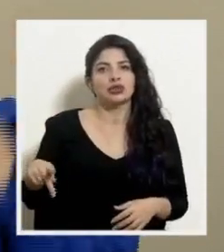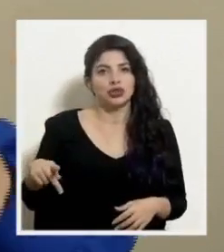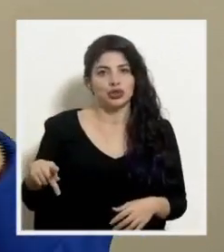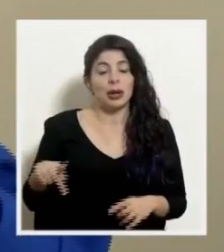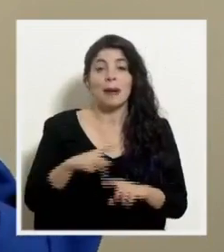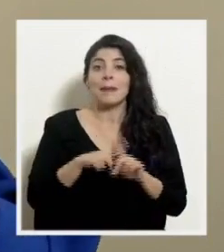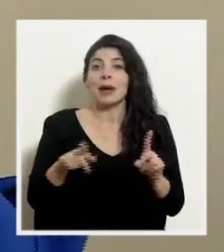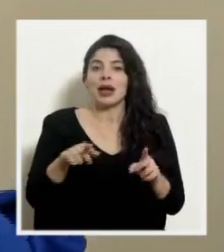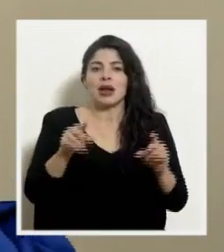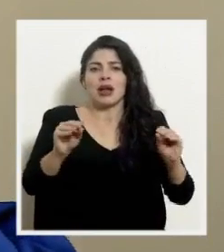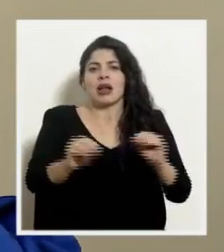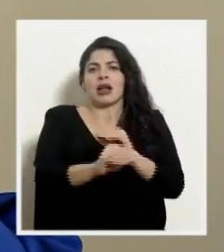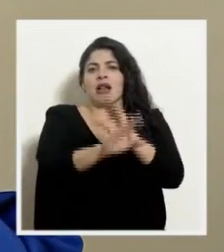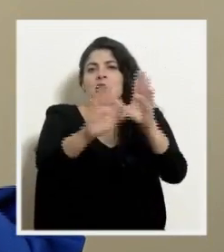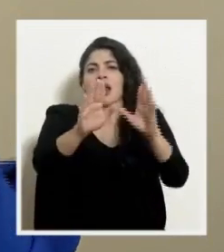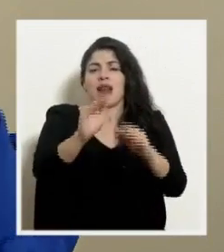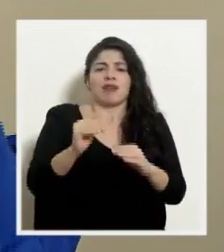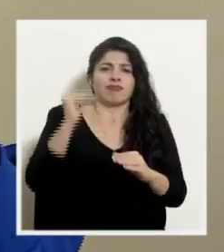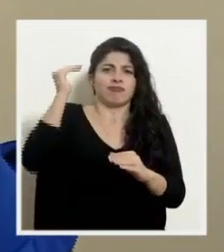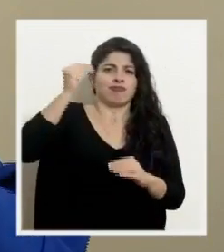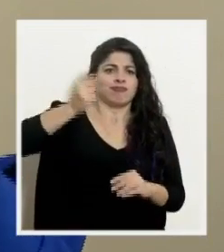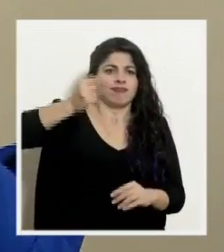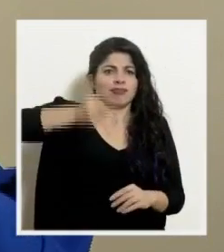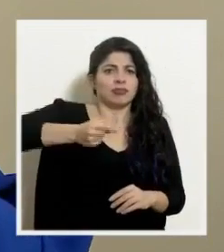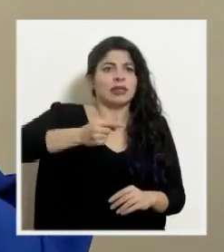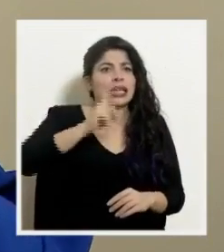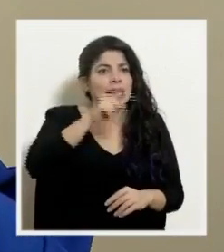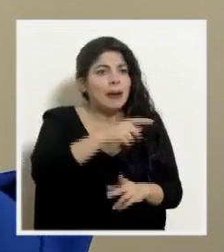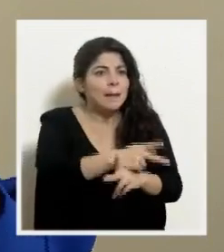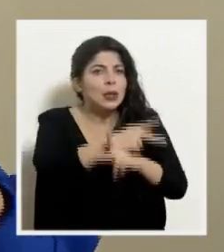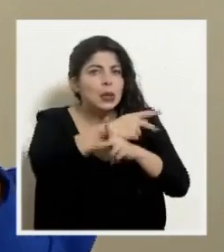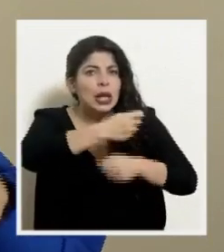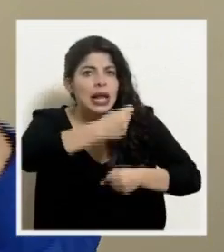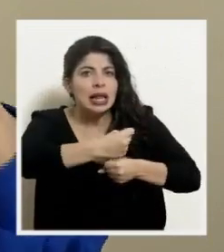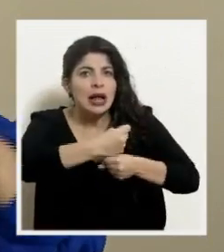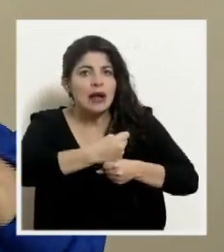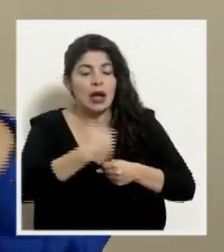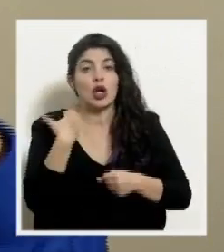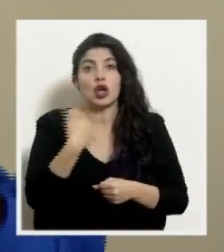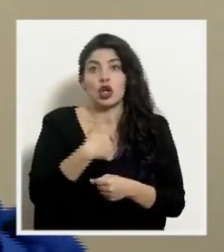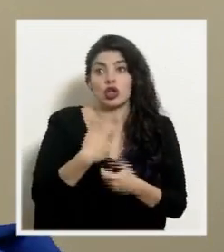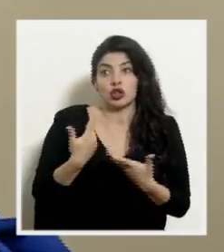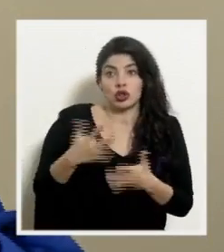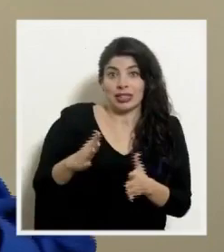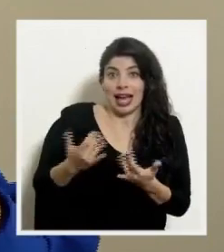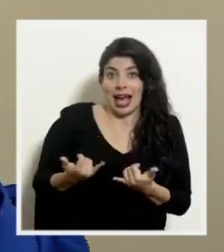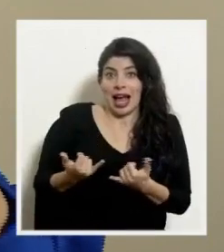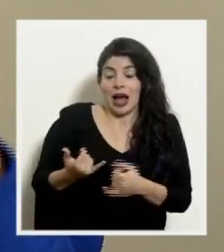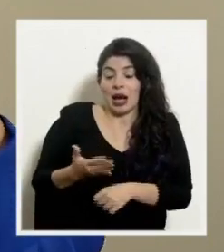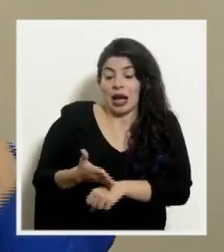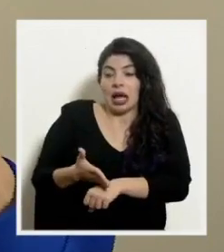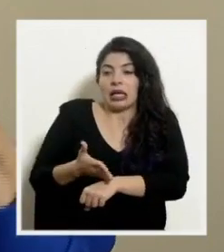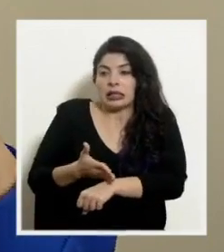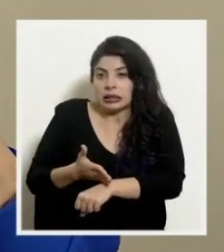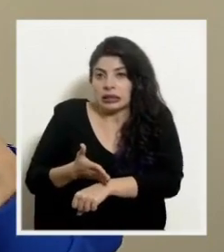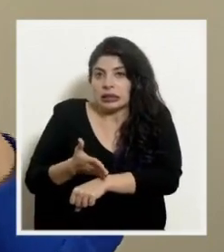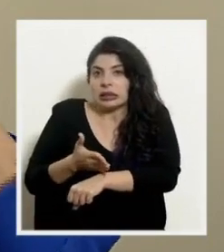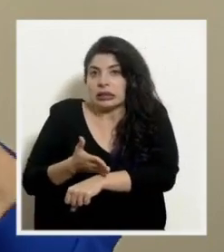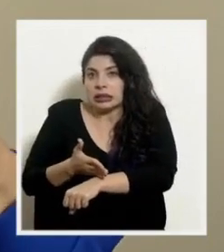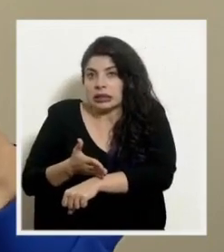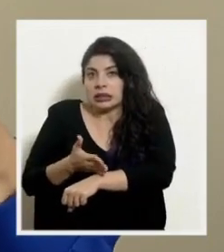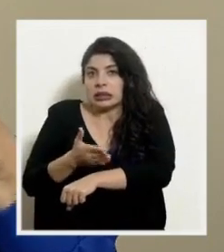una línea clara desde el más alto nivel en proteger el empleo que hemos logrado recuperar hasta el momento y en buscar